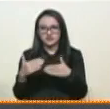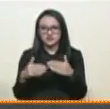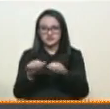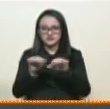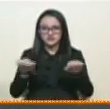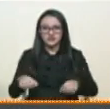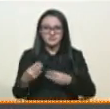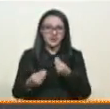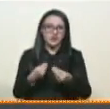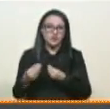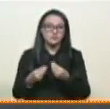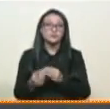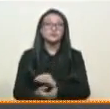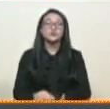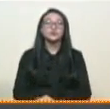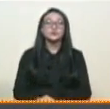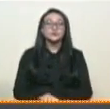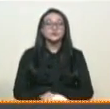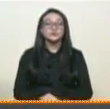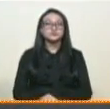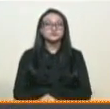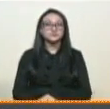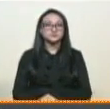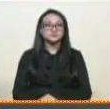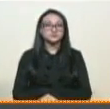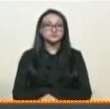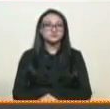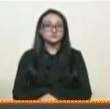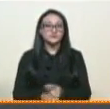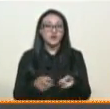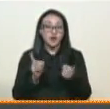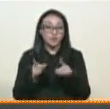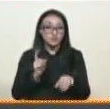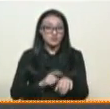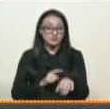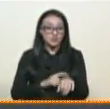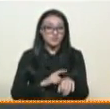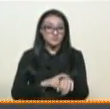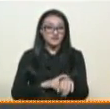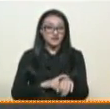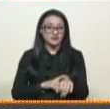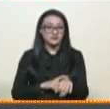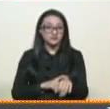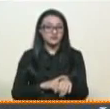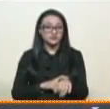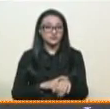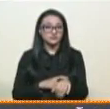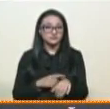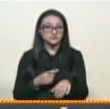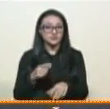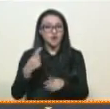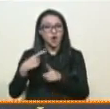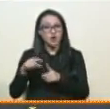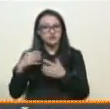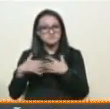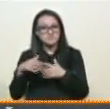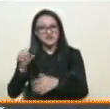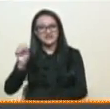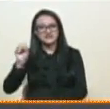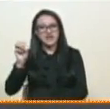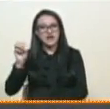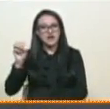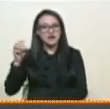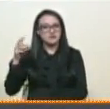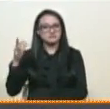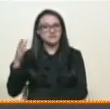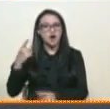país fundamentalmente. Que han sido en algunos momentos, bueno, llámese Smartmatic o llámese ahora la